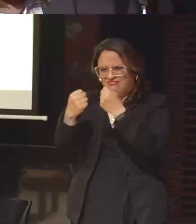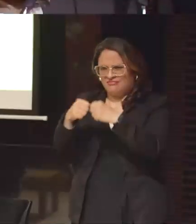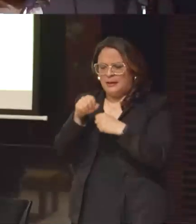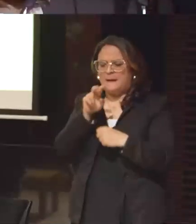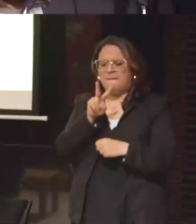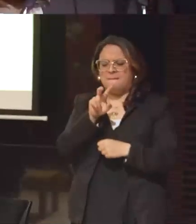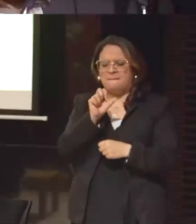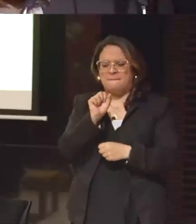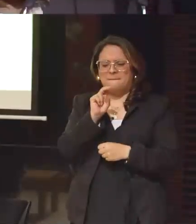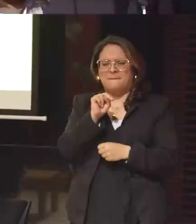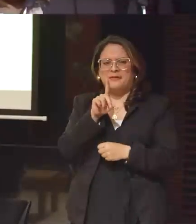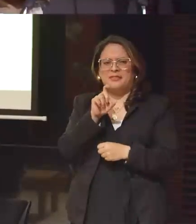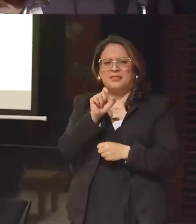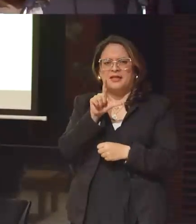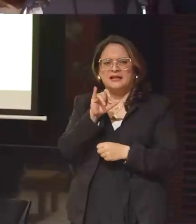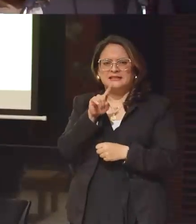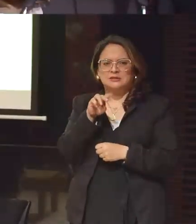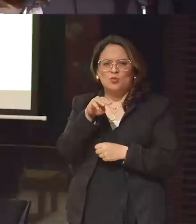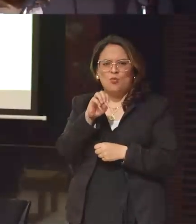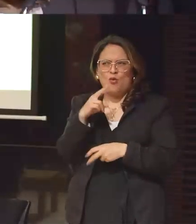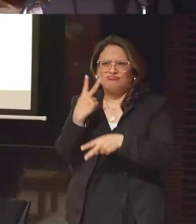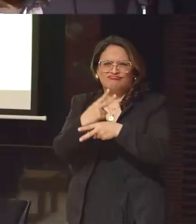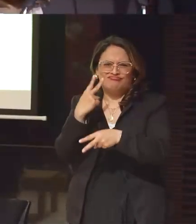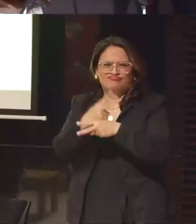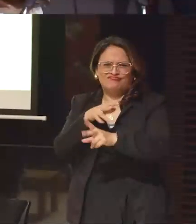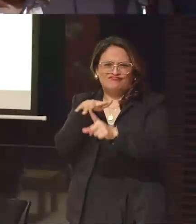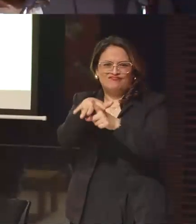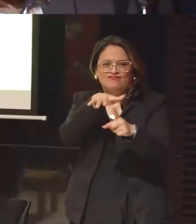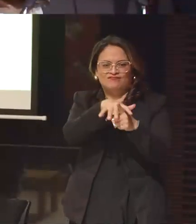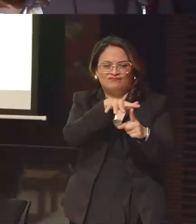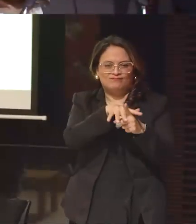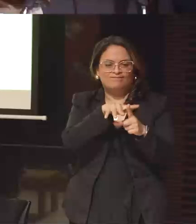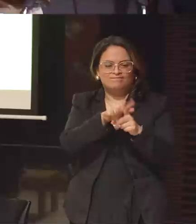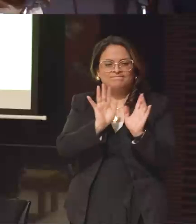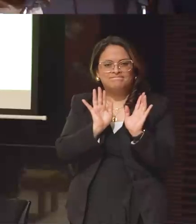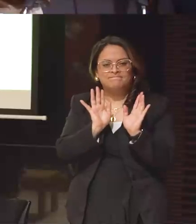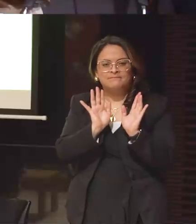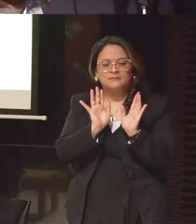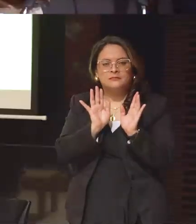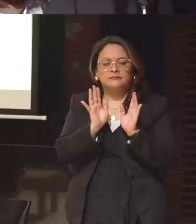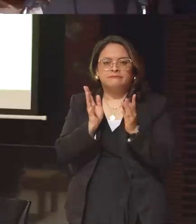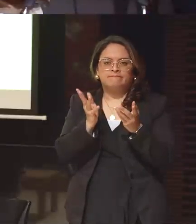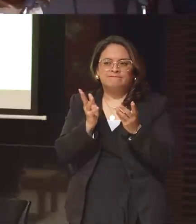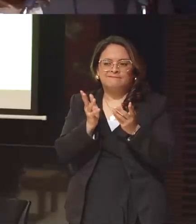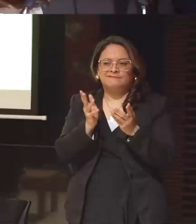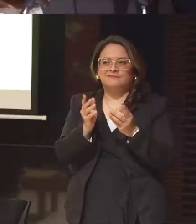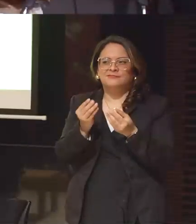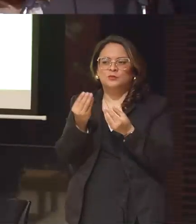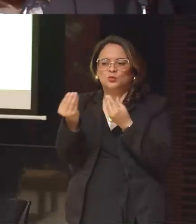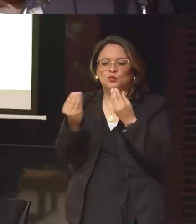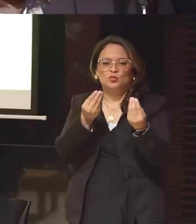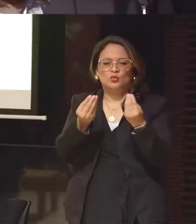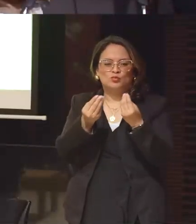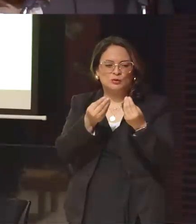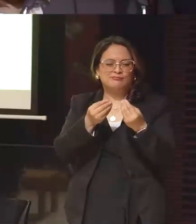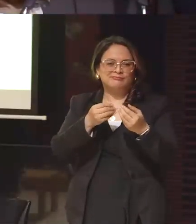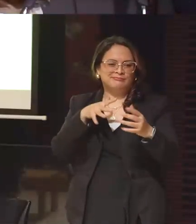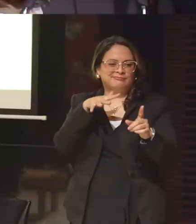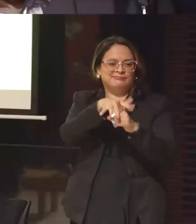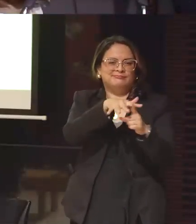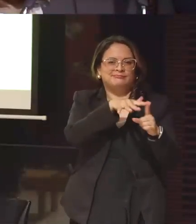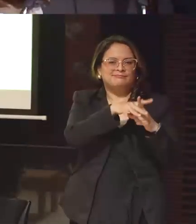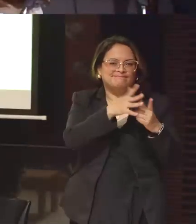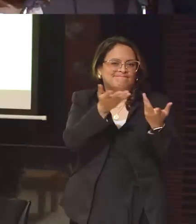vandalizaciones. En todo caso, digamos, más allá de cómo las tilde, las nombre, la realidad es que se